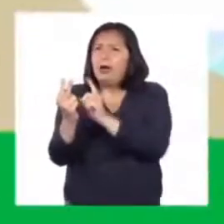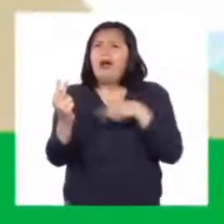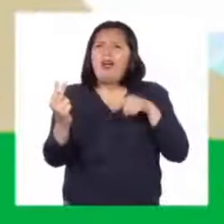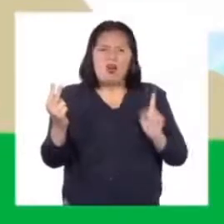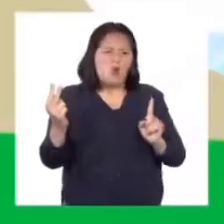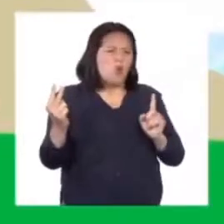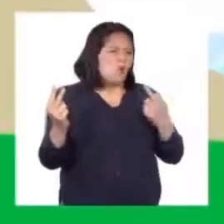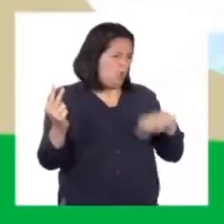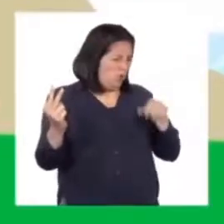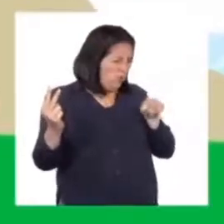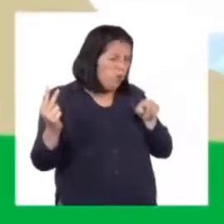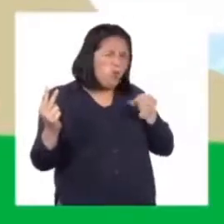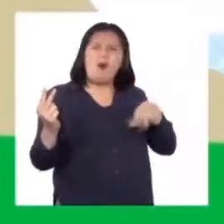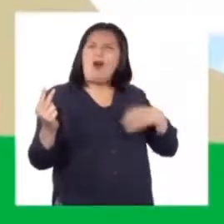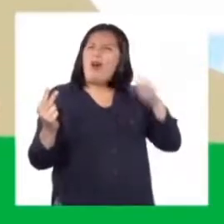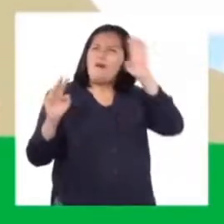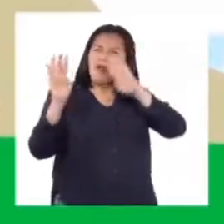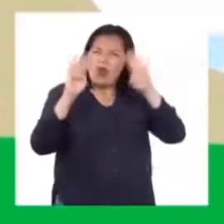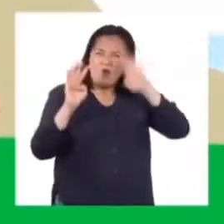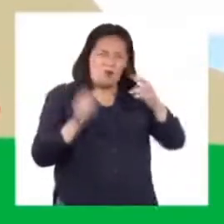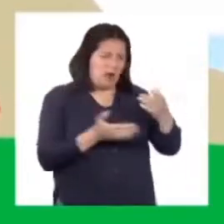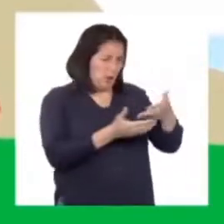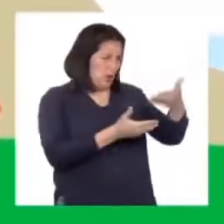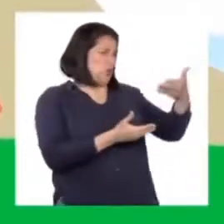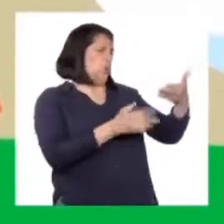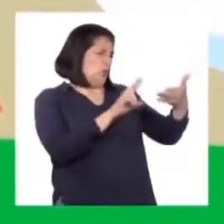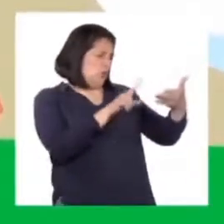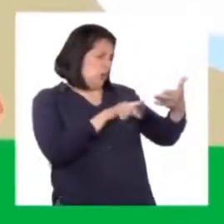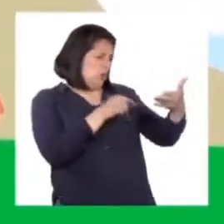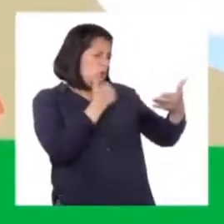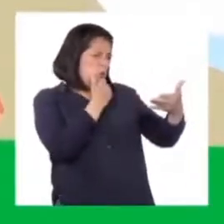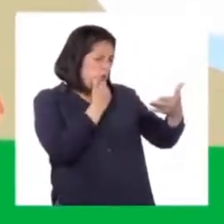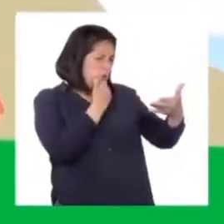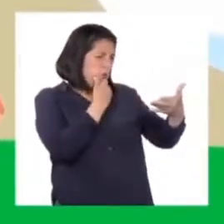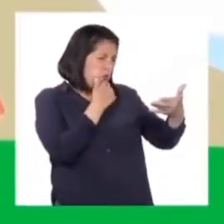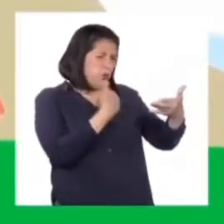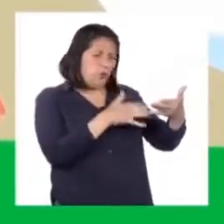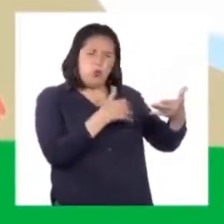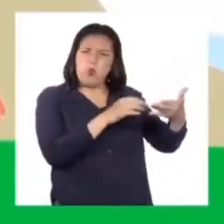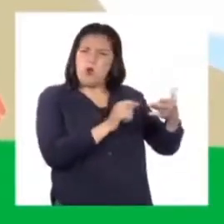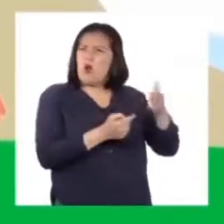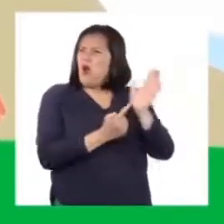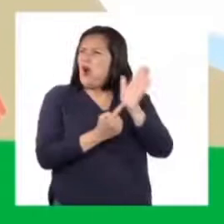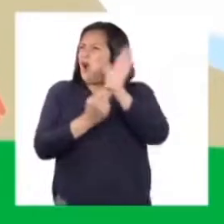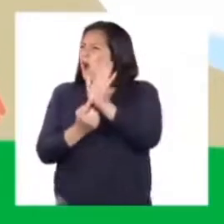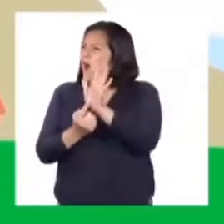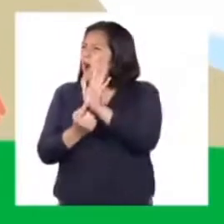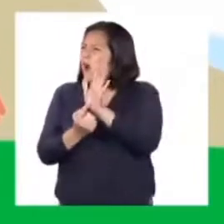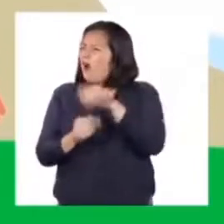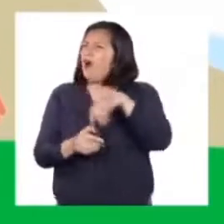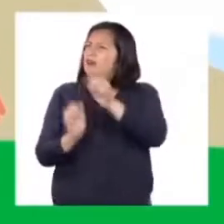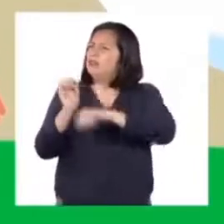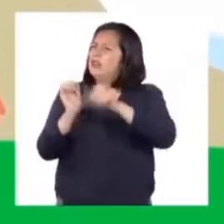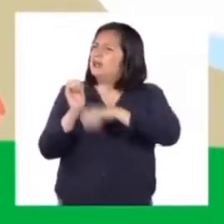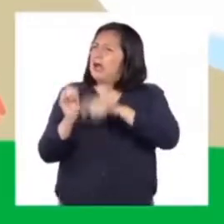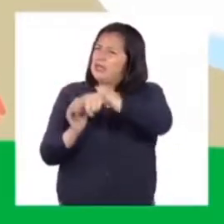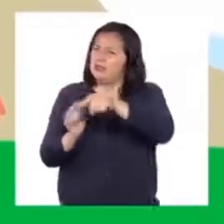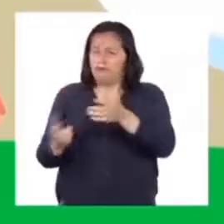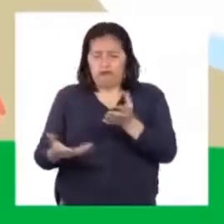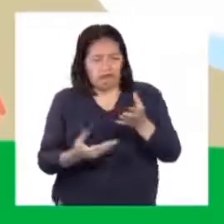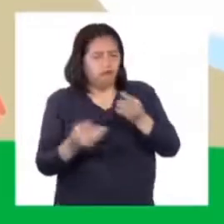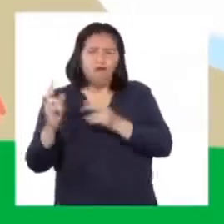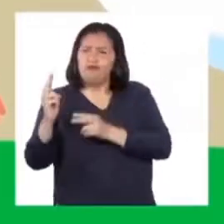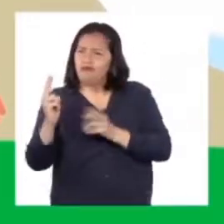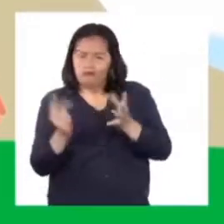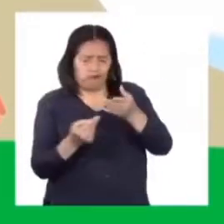Antonio está muy preocupado por lo que ha leído en el recorte. Por lo tanto, decide mostrarlo a sus hermanas para que lo lean también.